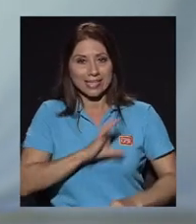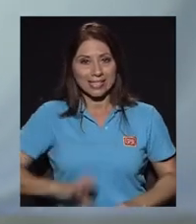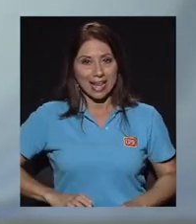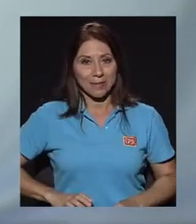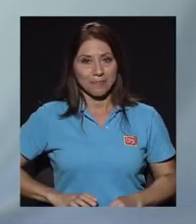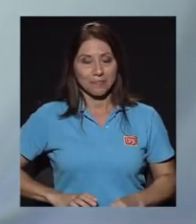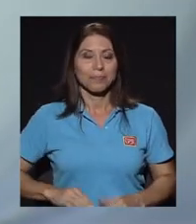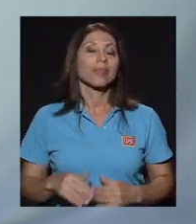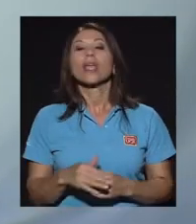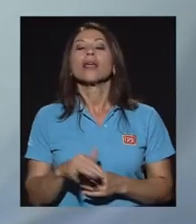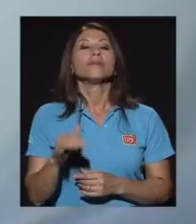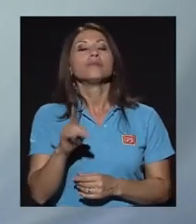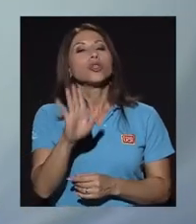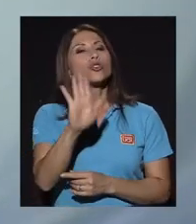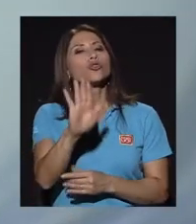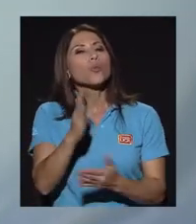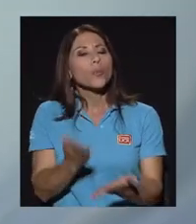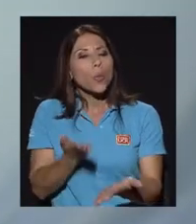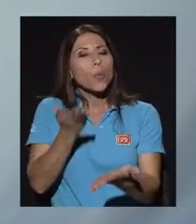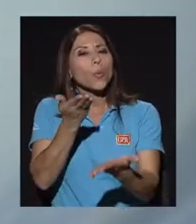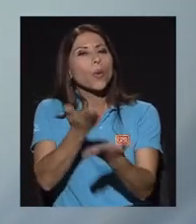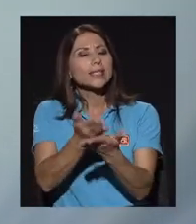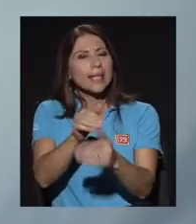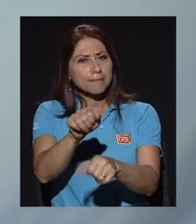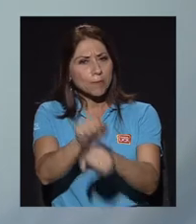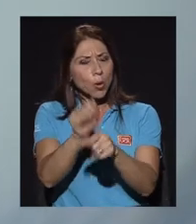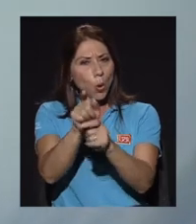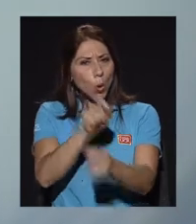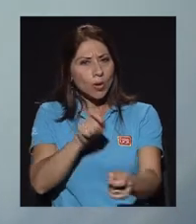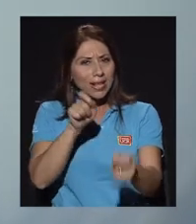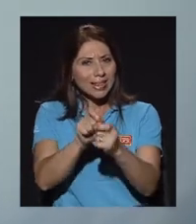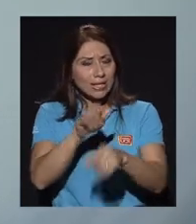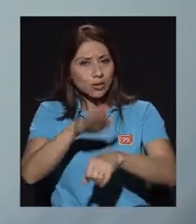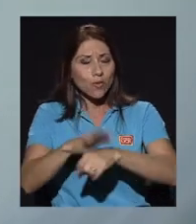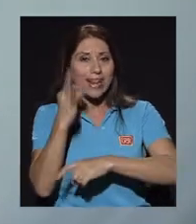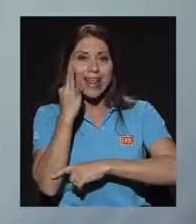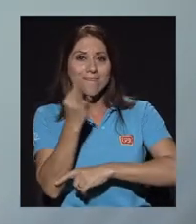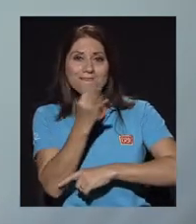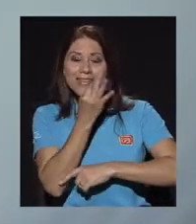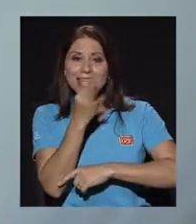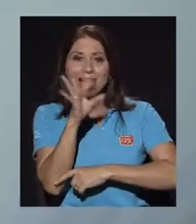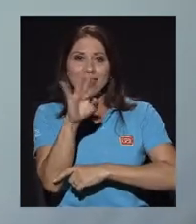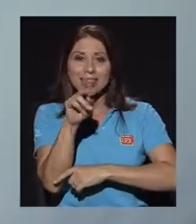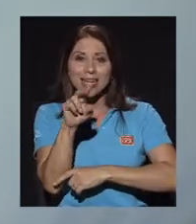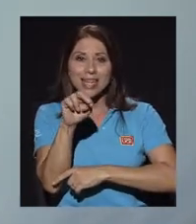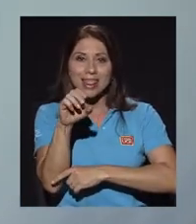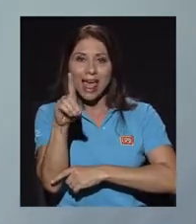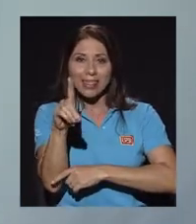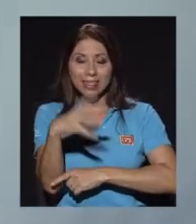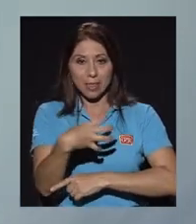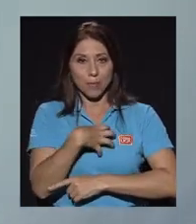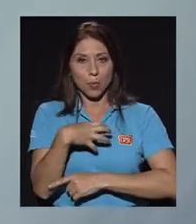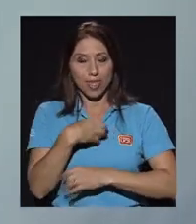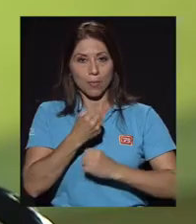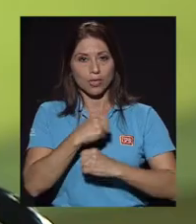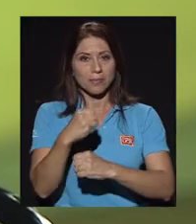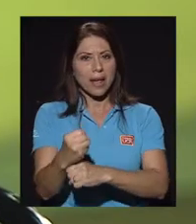la pregunta anterior, ¿cuál es su propuesta concreta en relación a la finca Trinidad de propiedad municipal?